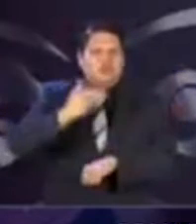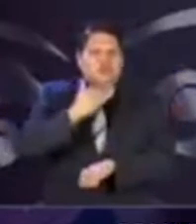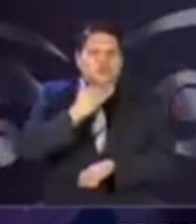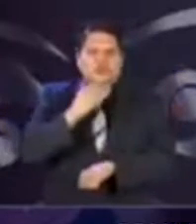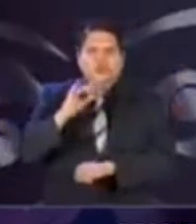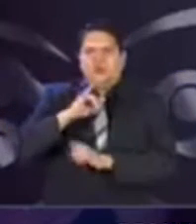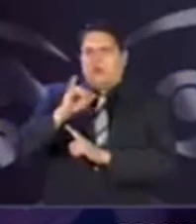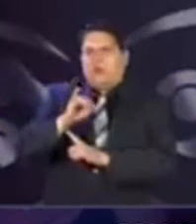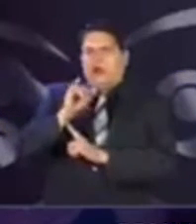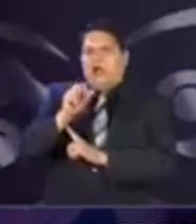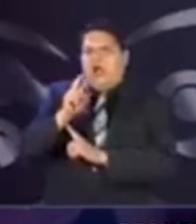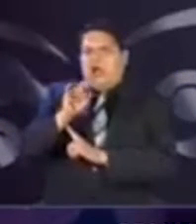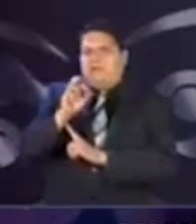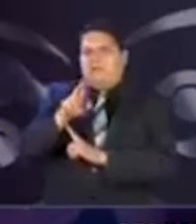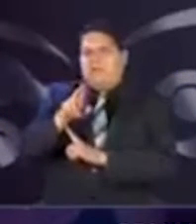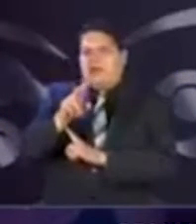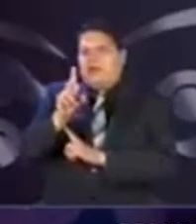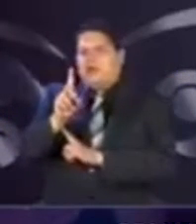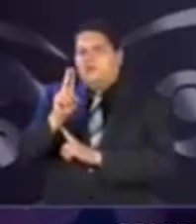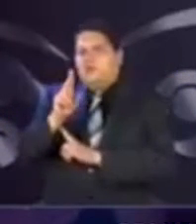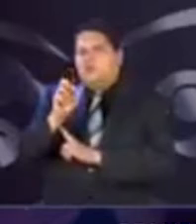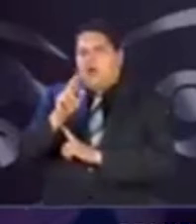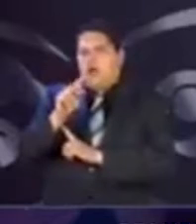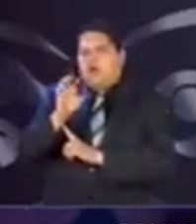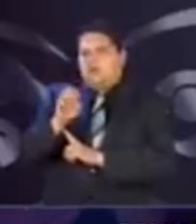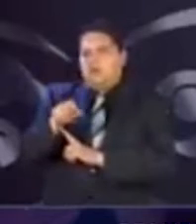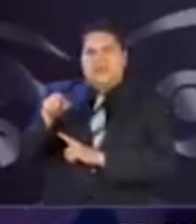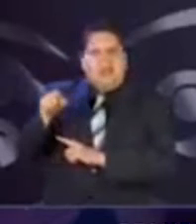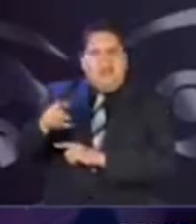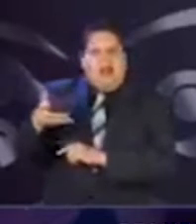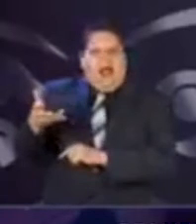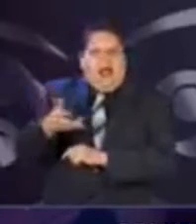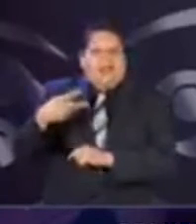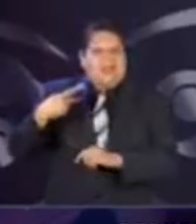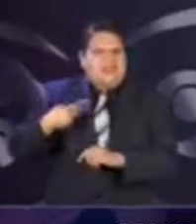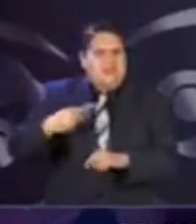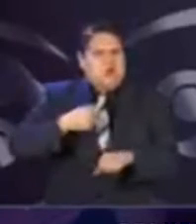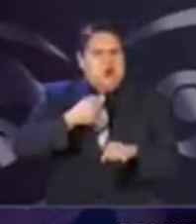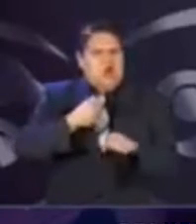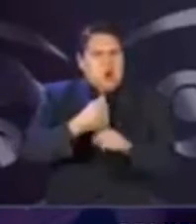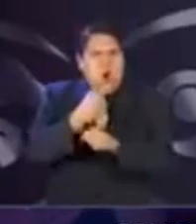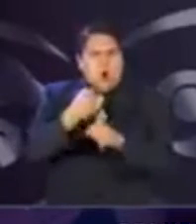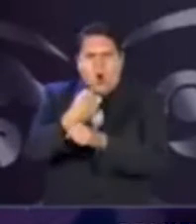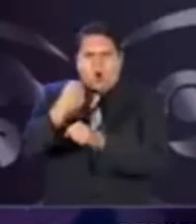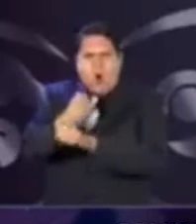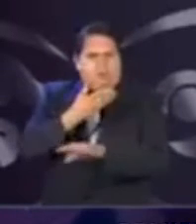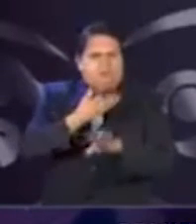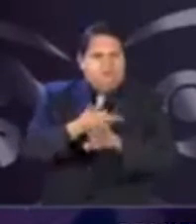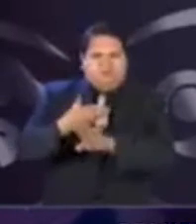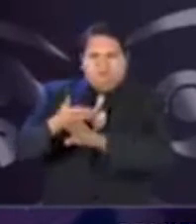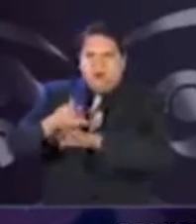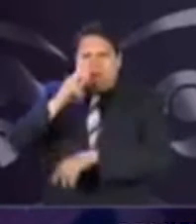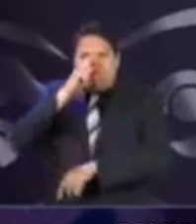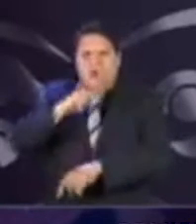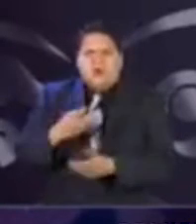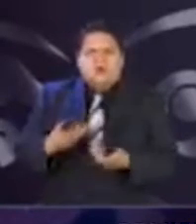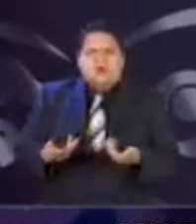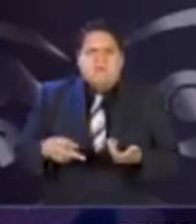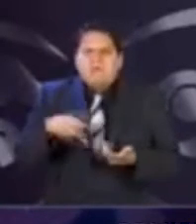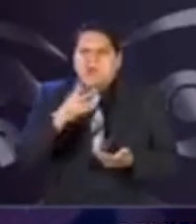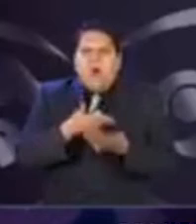corruptos puede dañar a un estado y a su gente. Ahora, ¿de qué sirve que Javier Duarte